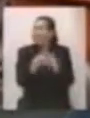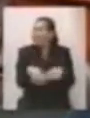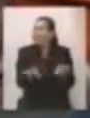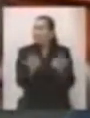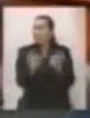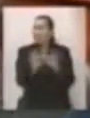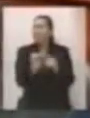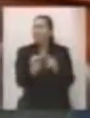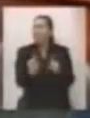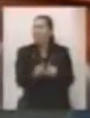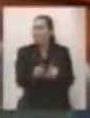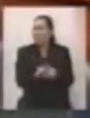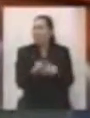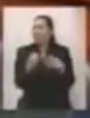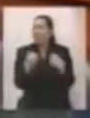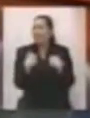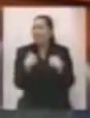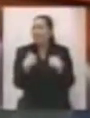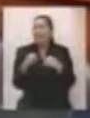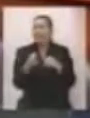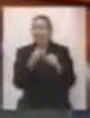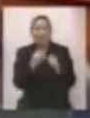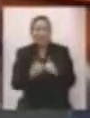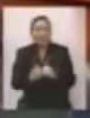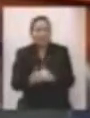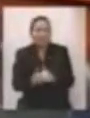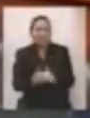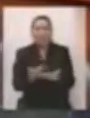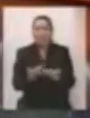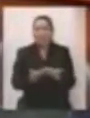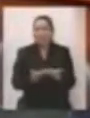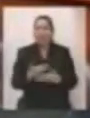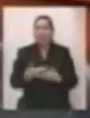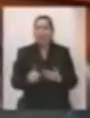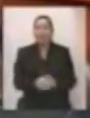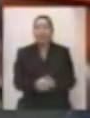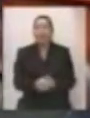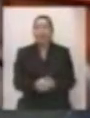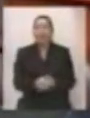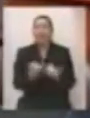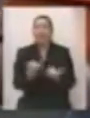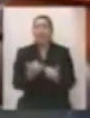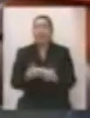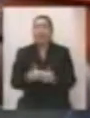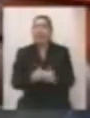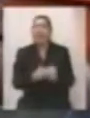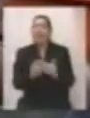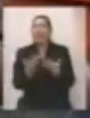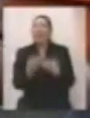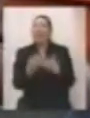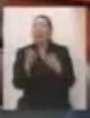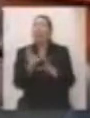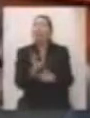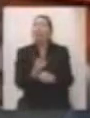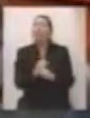fundamental, pero también debe ser el seguimiento, señor, de los espacios de vulnerabilidad y ese seguimiento de dónde